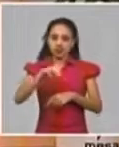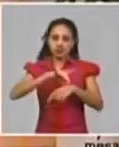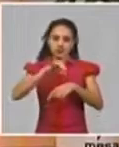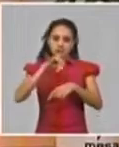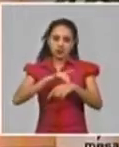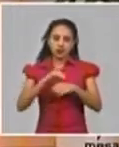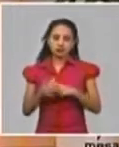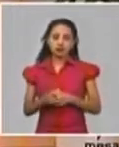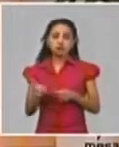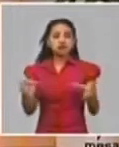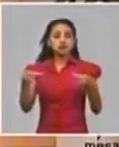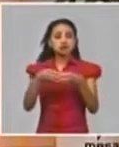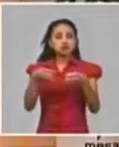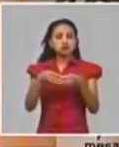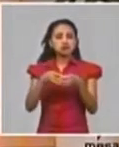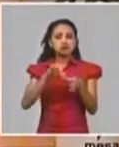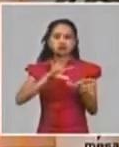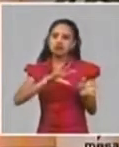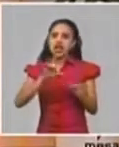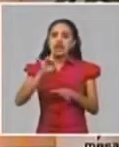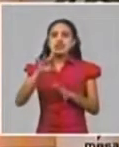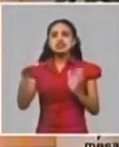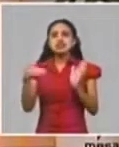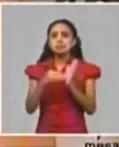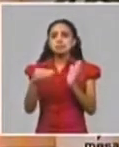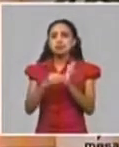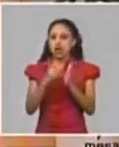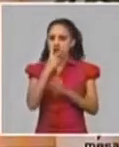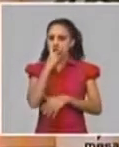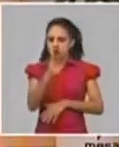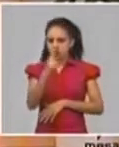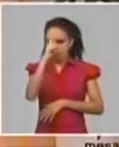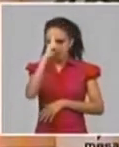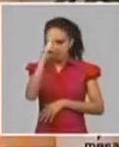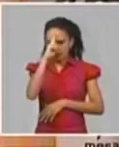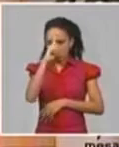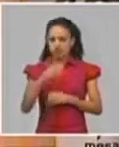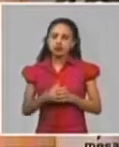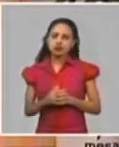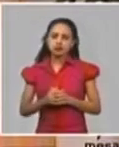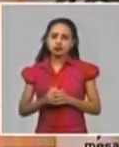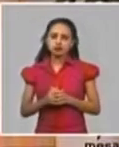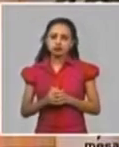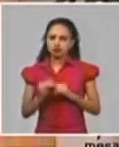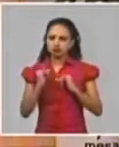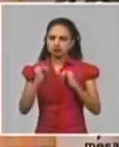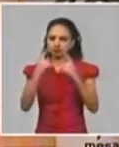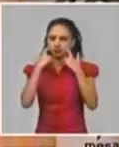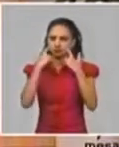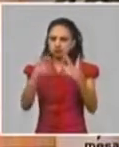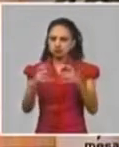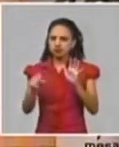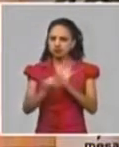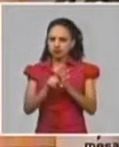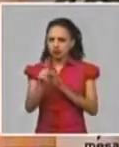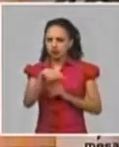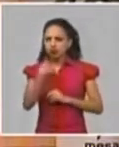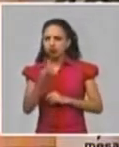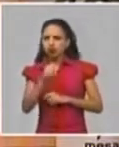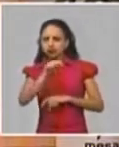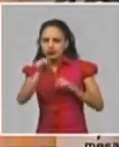Esta brigada ya tiene alrededor de 15.000 atenciones médicas brindadas, y hay un dato interesante que empezamos a recoger.